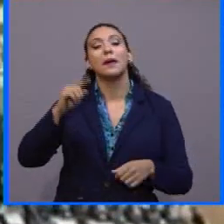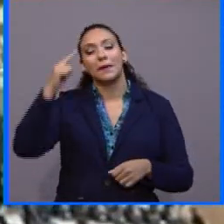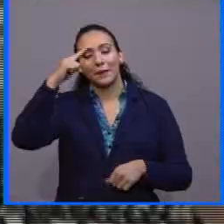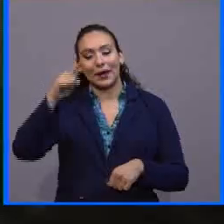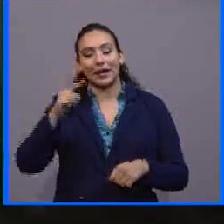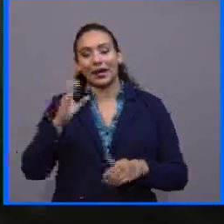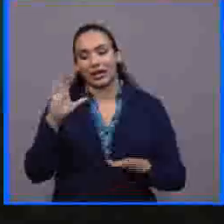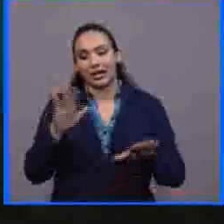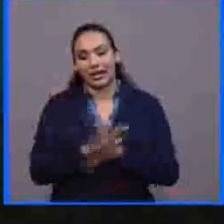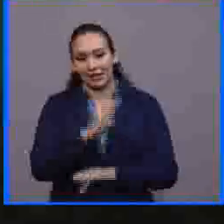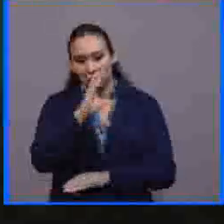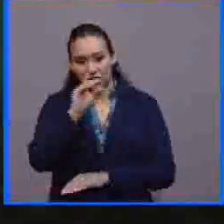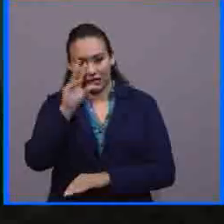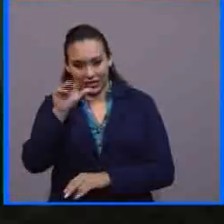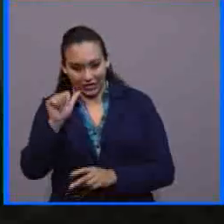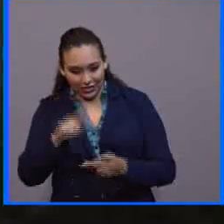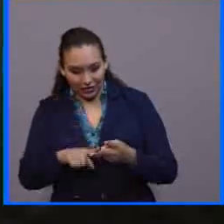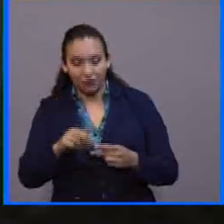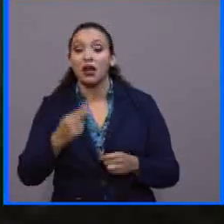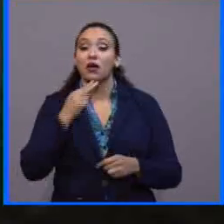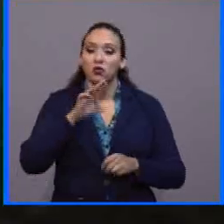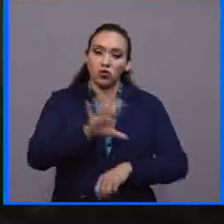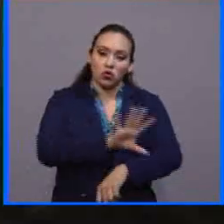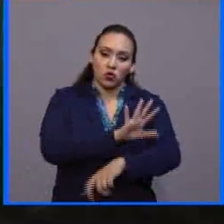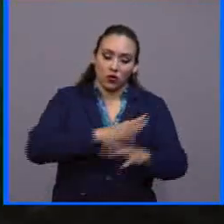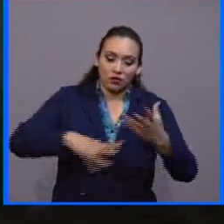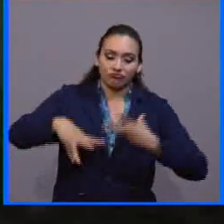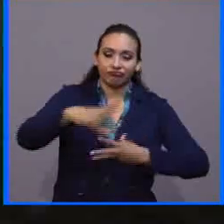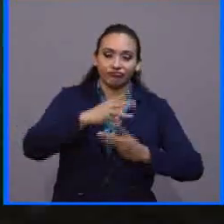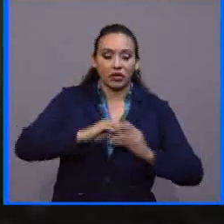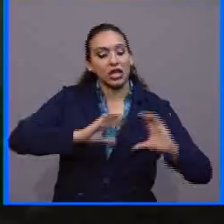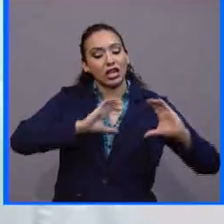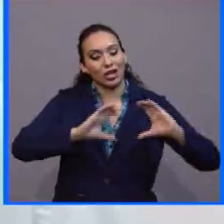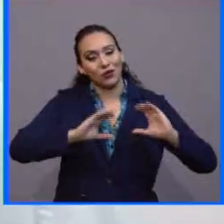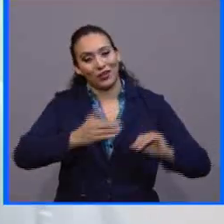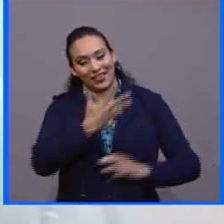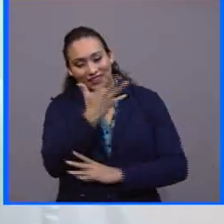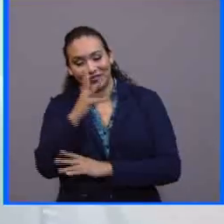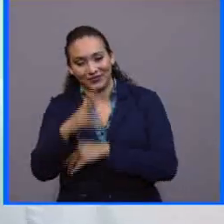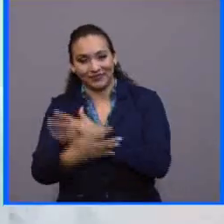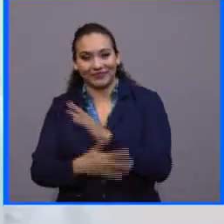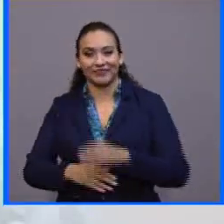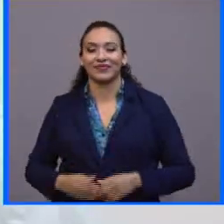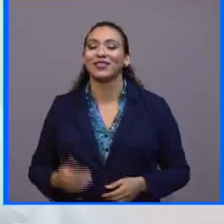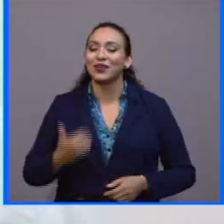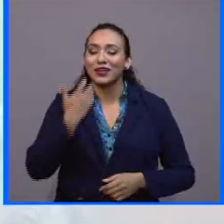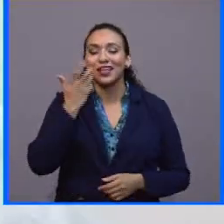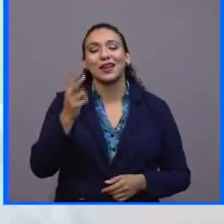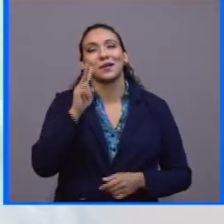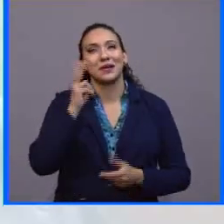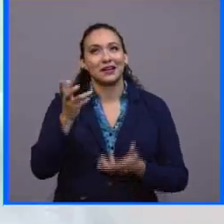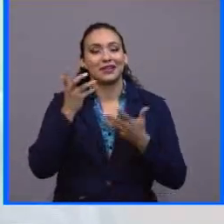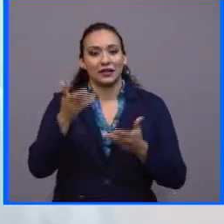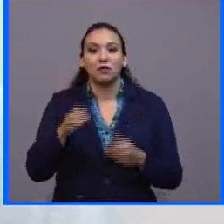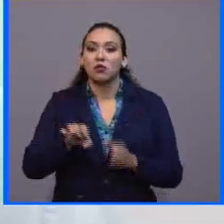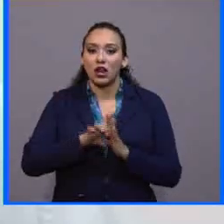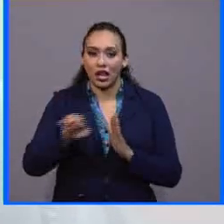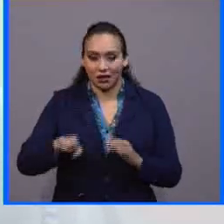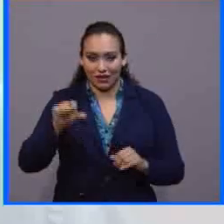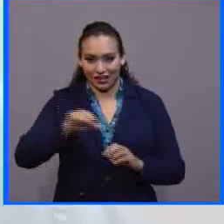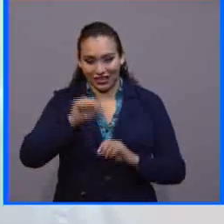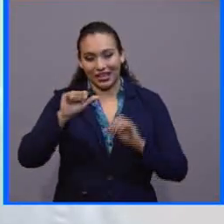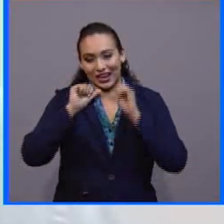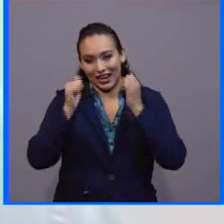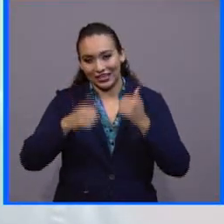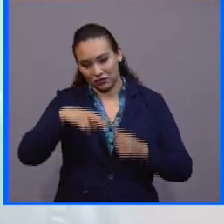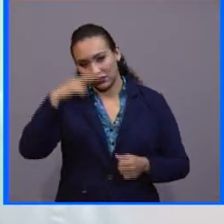cambio climático, las energías renovables y el cuidado del medio ambiente. Me encantaría ver desde la sociedad civil que